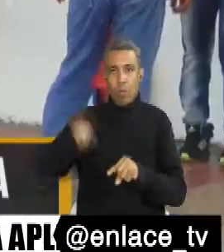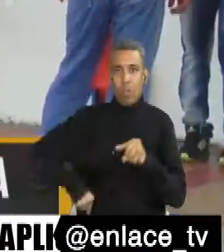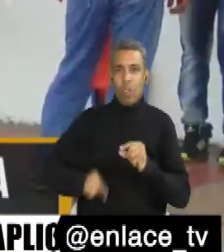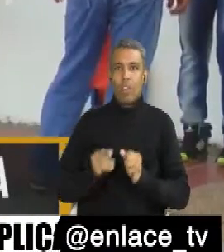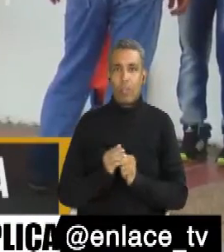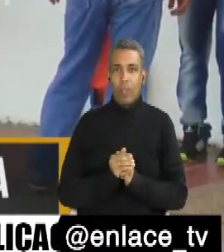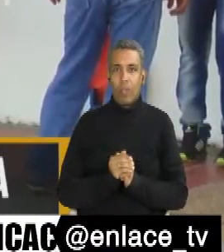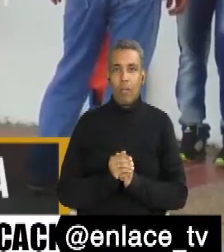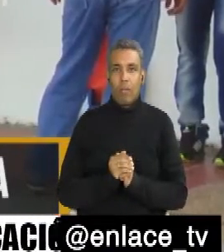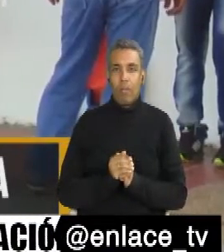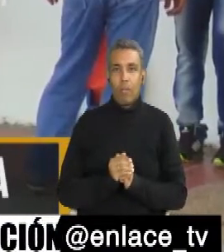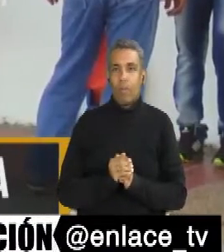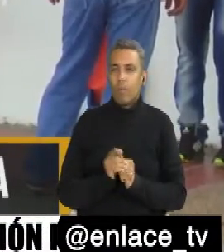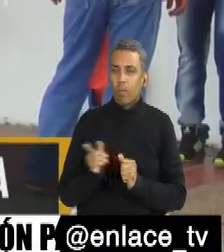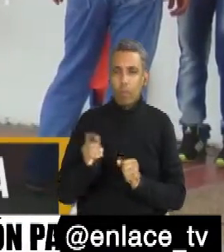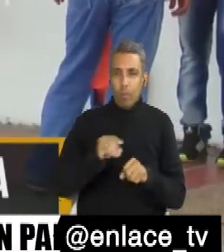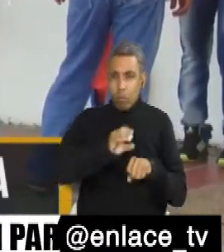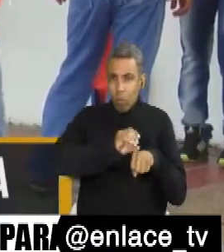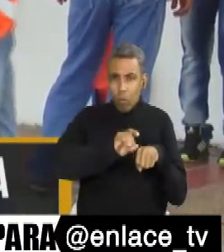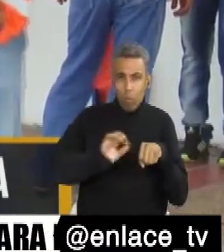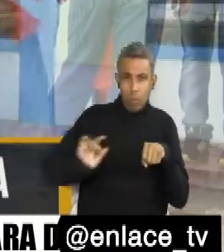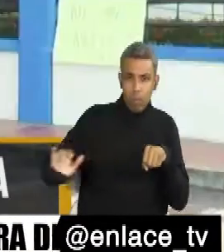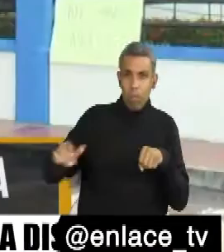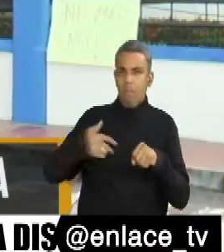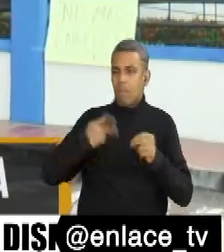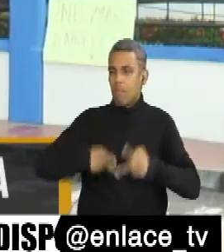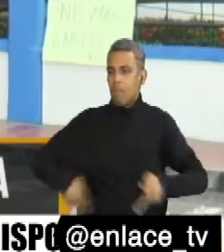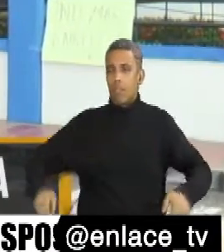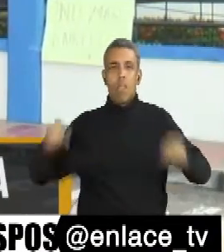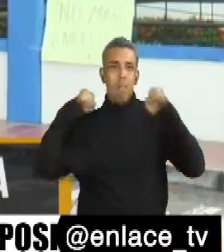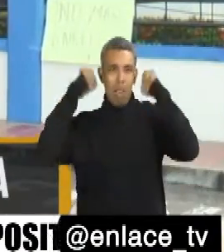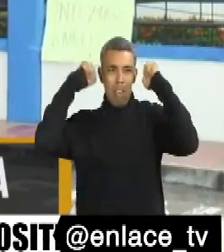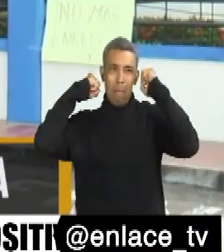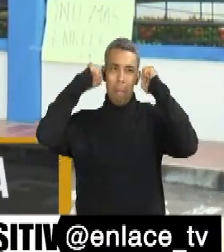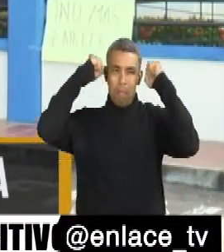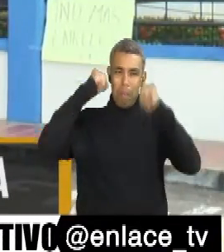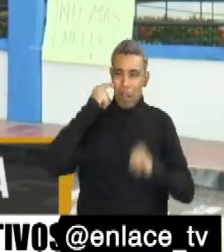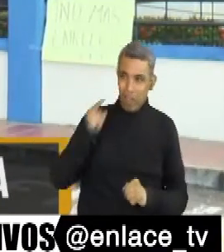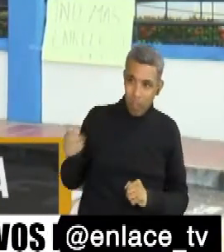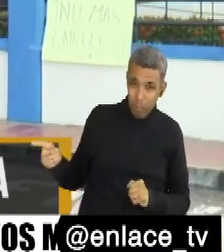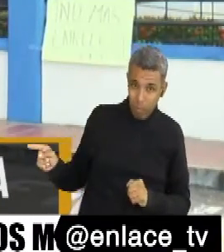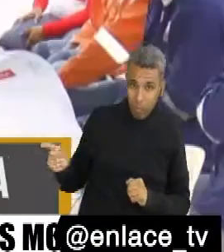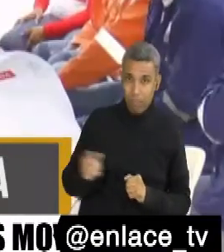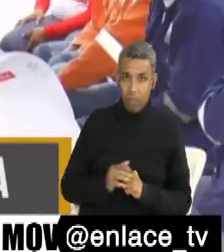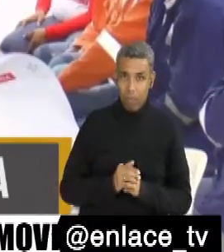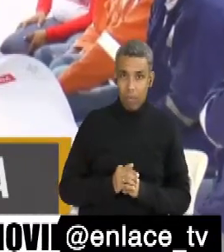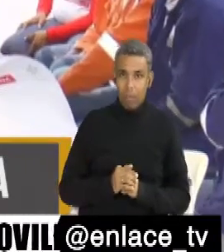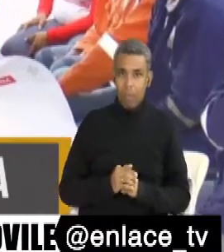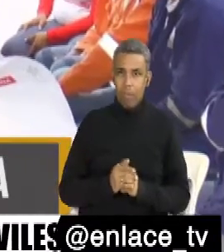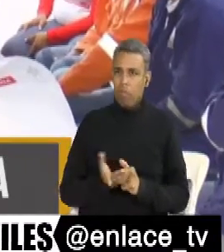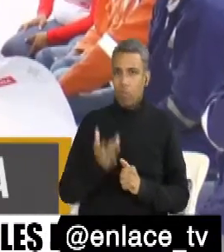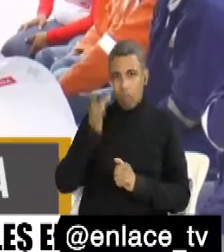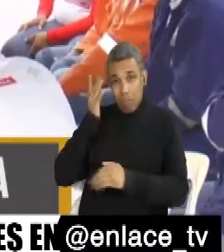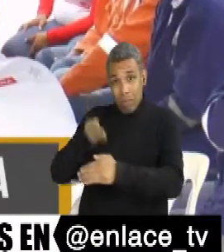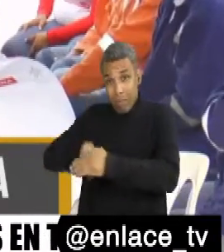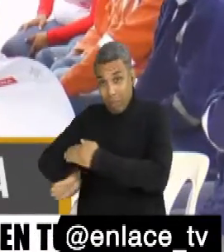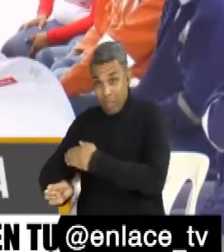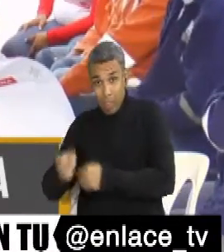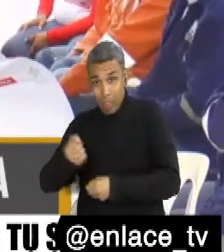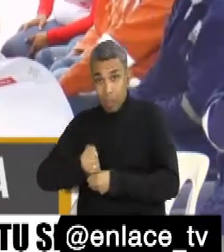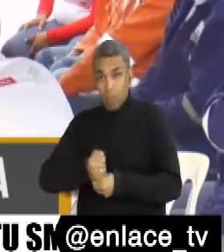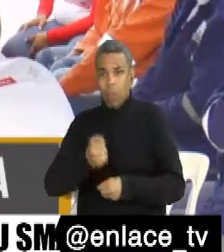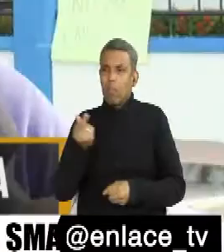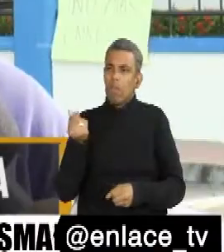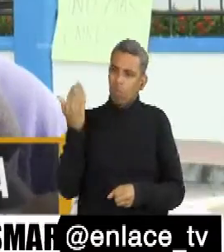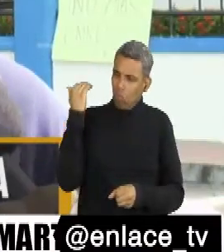la recuperación del río Magdalena se tomaron las entradas de la sede principal de Cor Magdalena en esta ciudad para impedir el ingreso a la misma y presionar el pago de sus